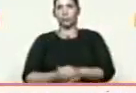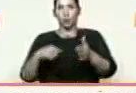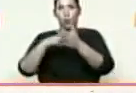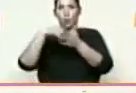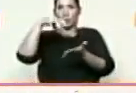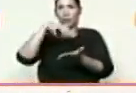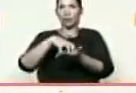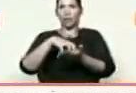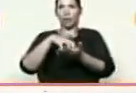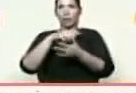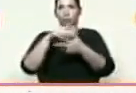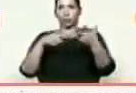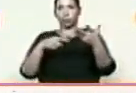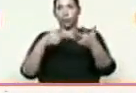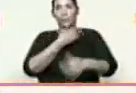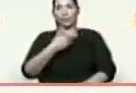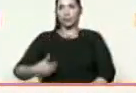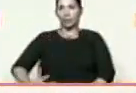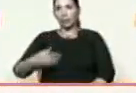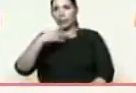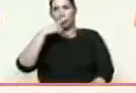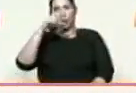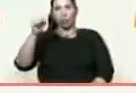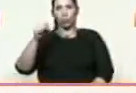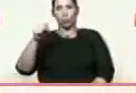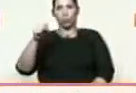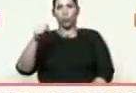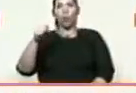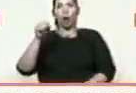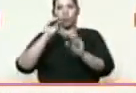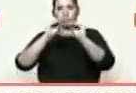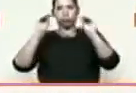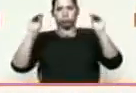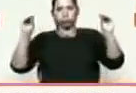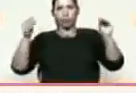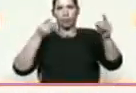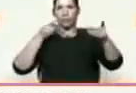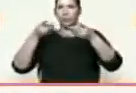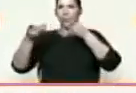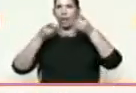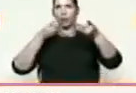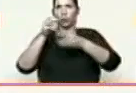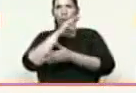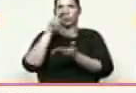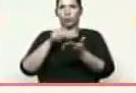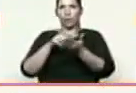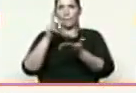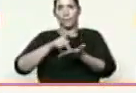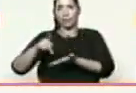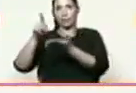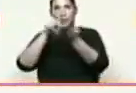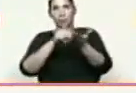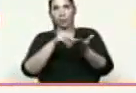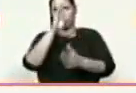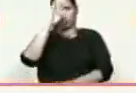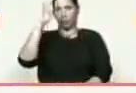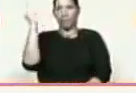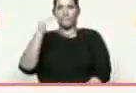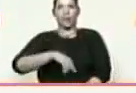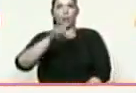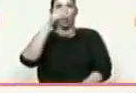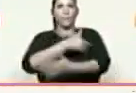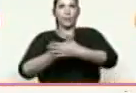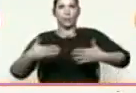eso el presidente Maduro ha llamado a un diálogo nacional y a una convocatoria. Han participado, Diosdado, más de un millón